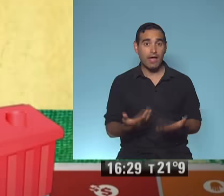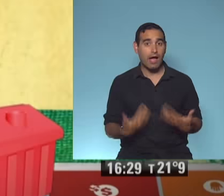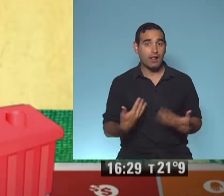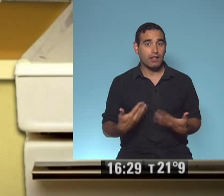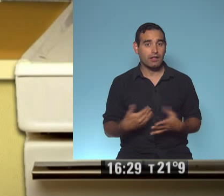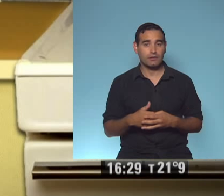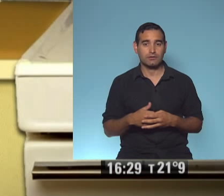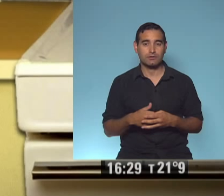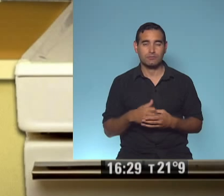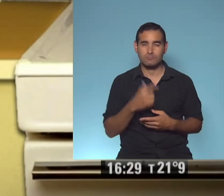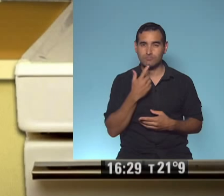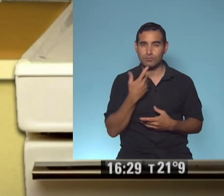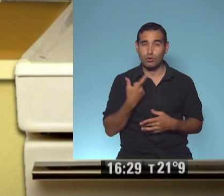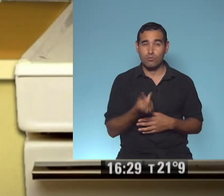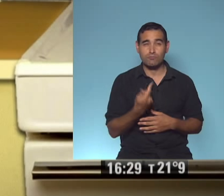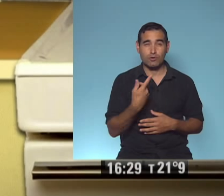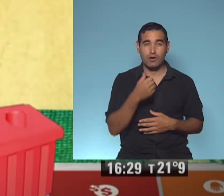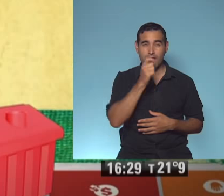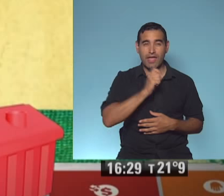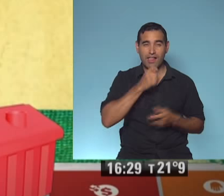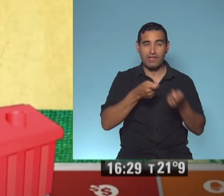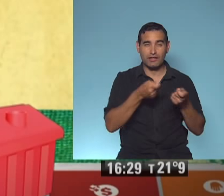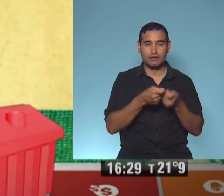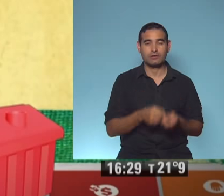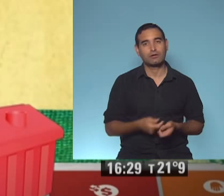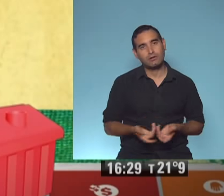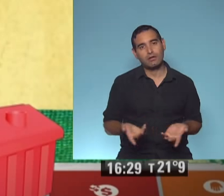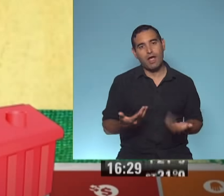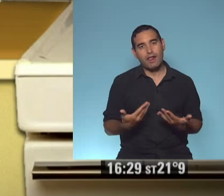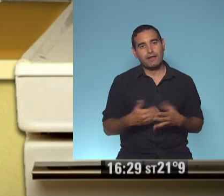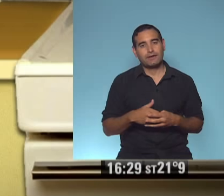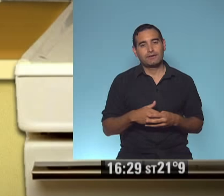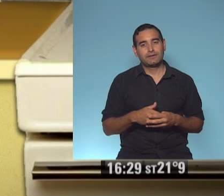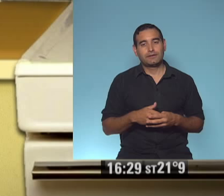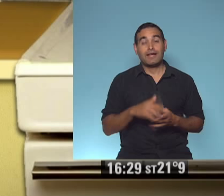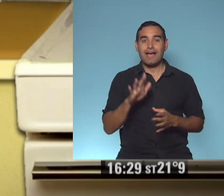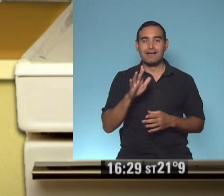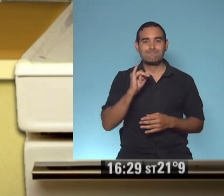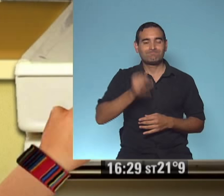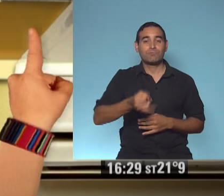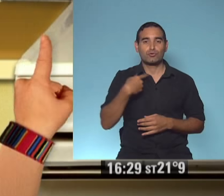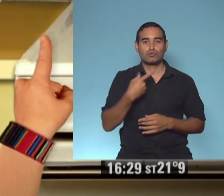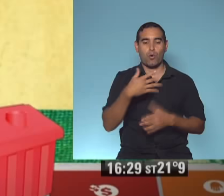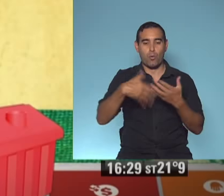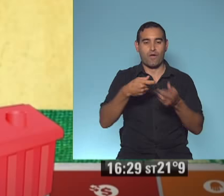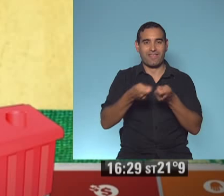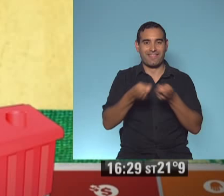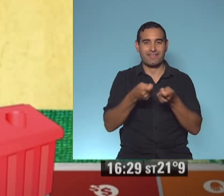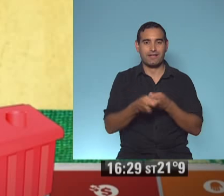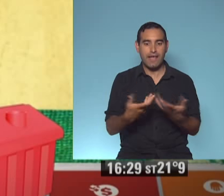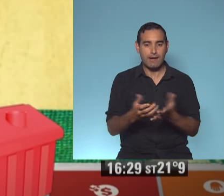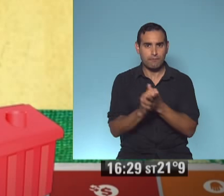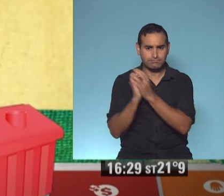Mica. Una heladería. ¡Micaela! ¡Ya sé! ¡Una juguetería! ¡Tira,